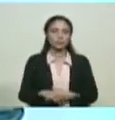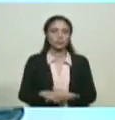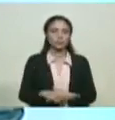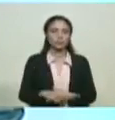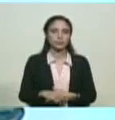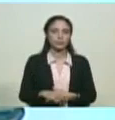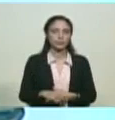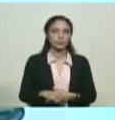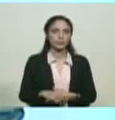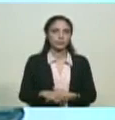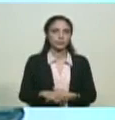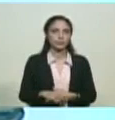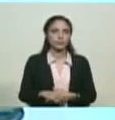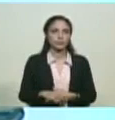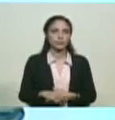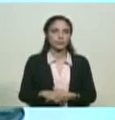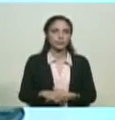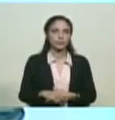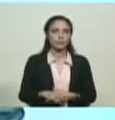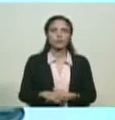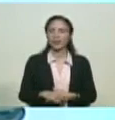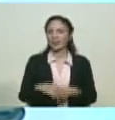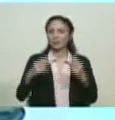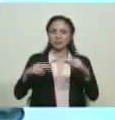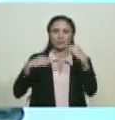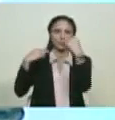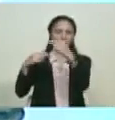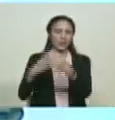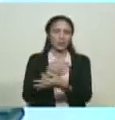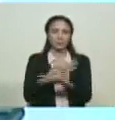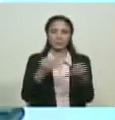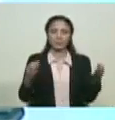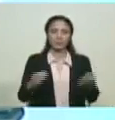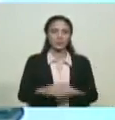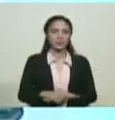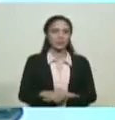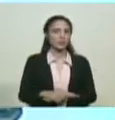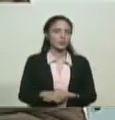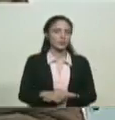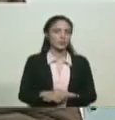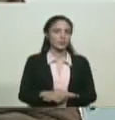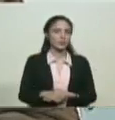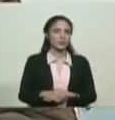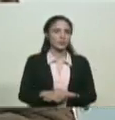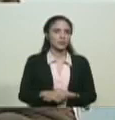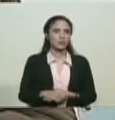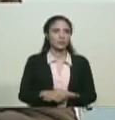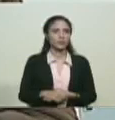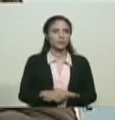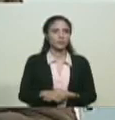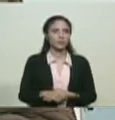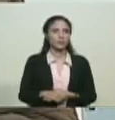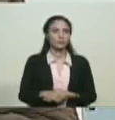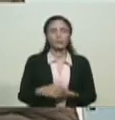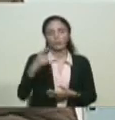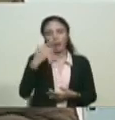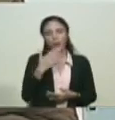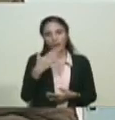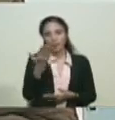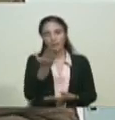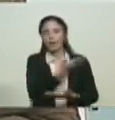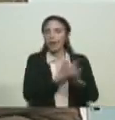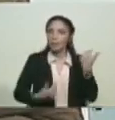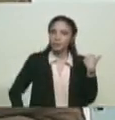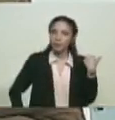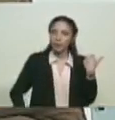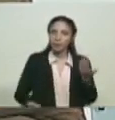al nivel más más más primario de nuestro país 1 presidente muchas gracias por